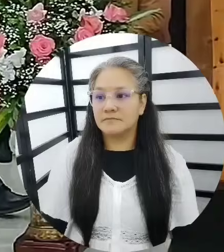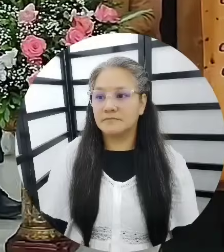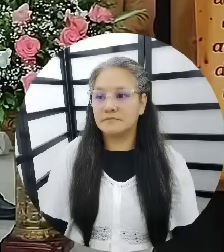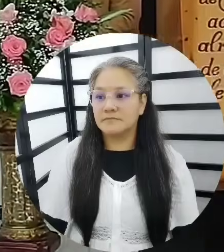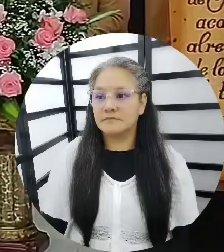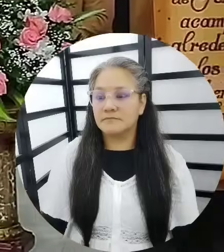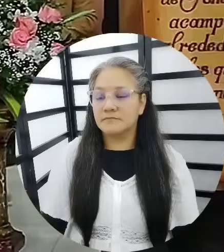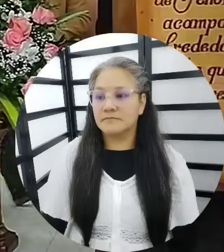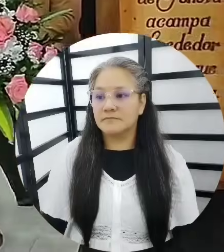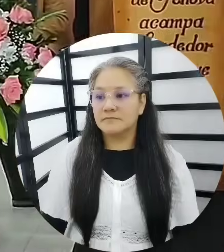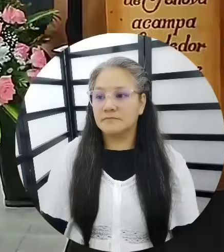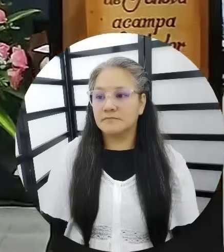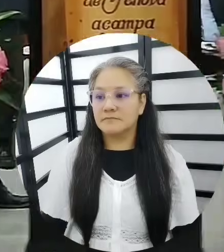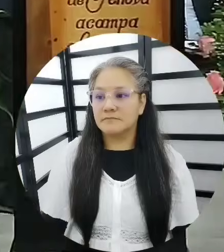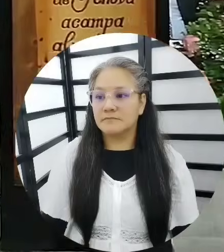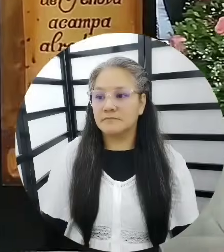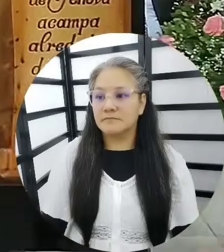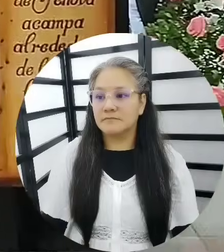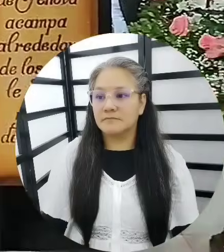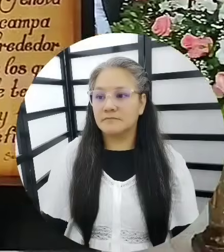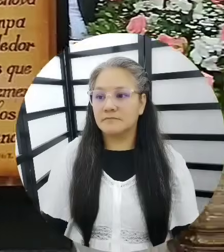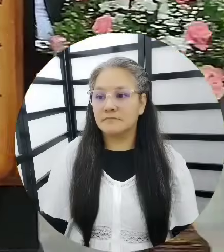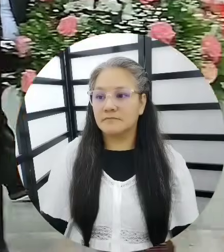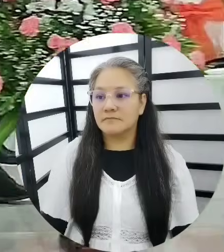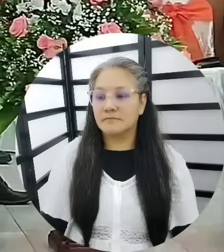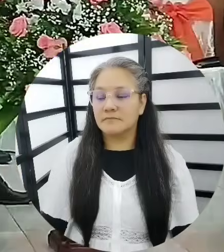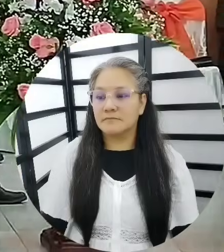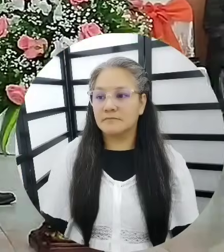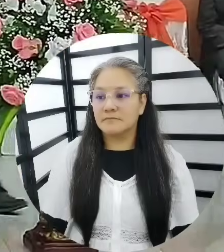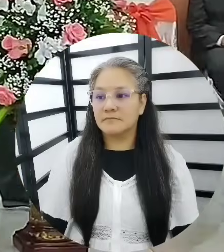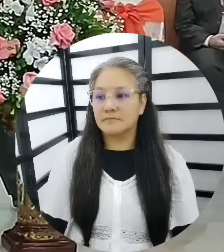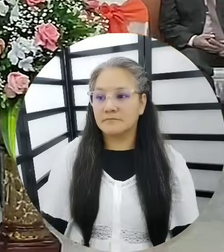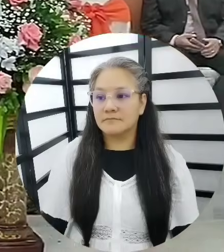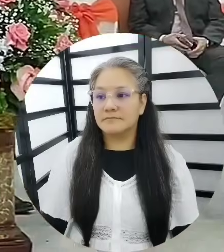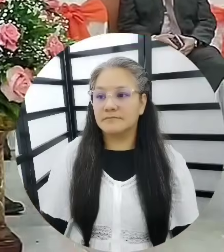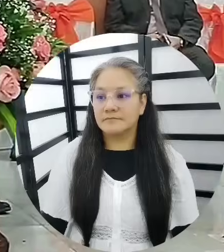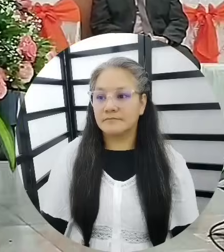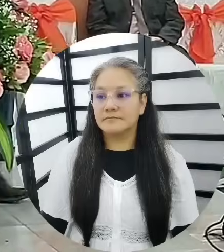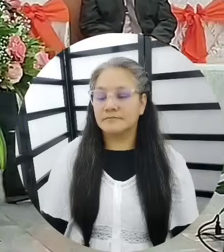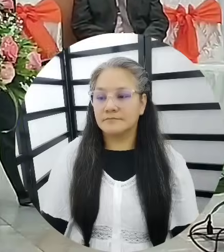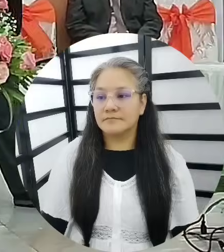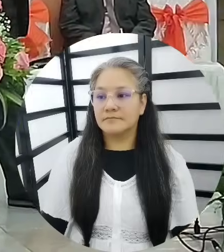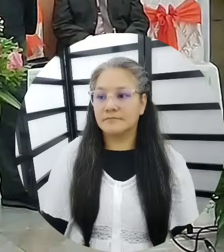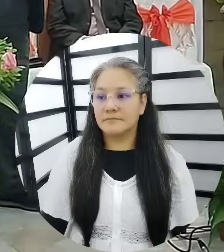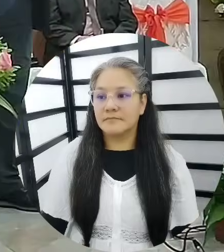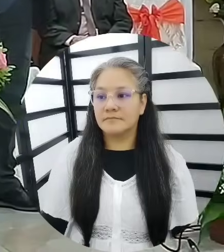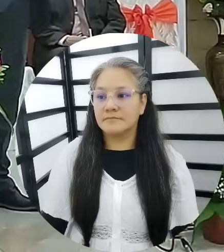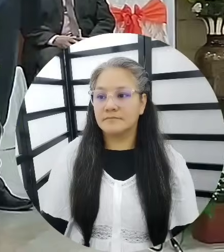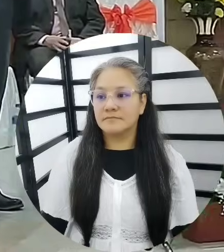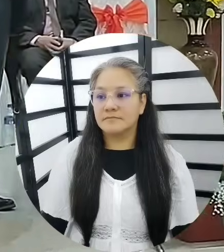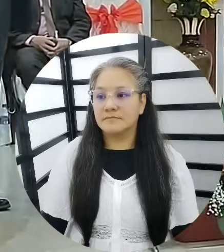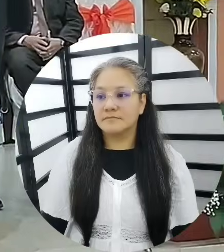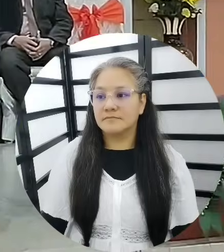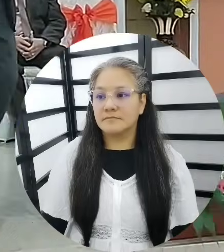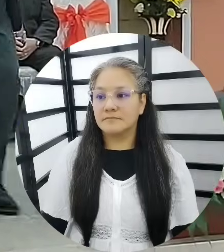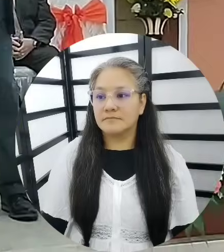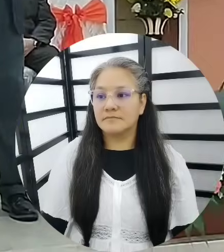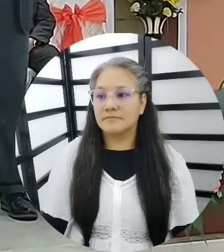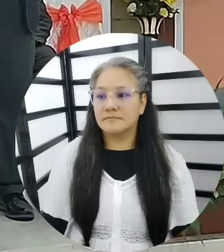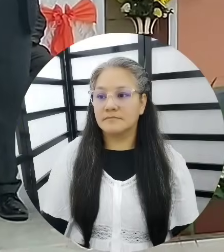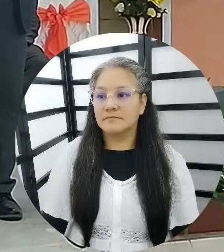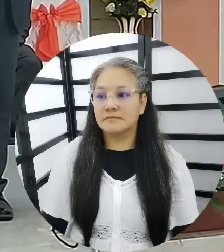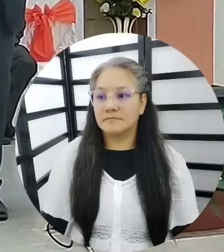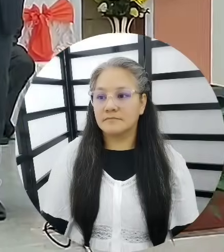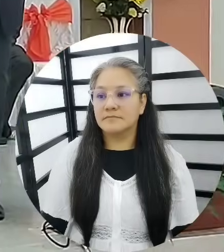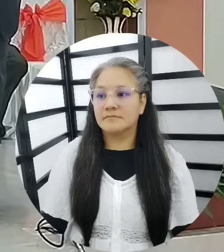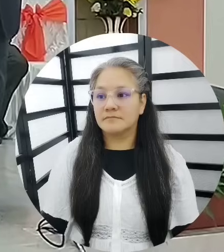obra del que me envió, porque la noche viene. Amén. Hasta que el día dure, porque viene